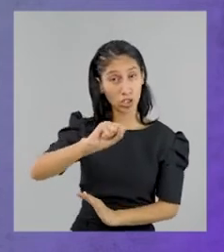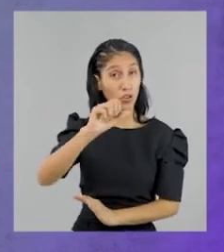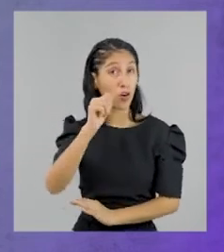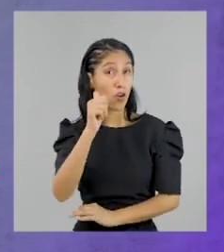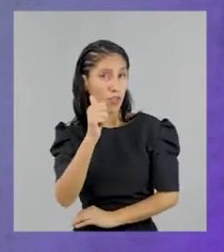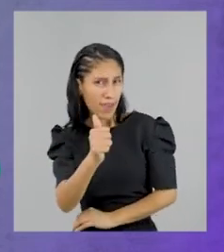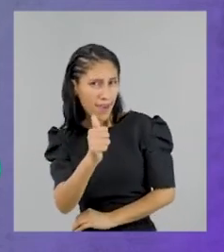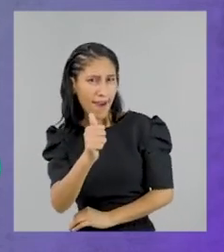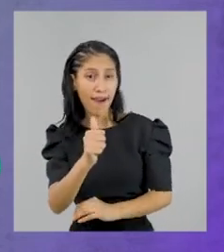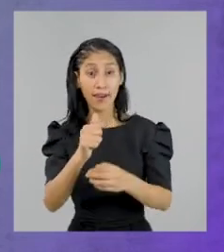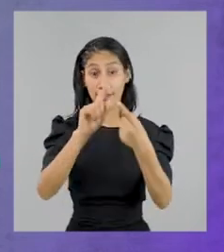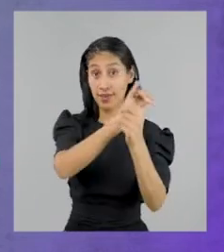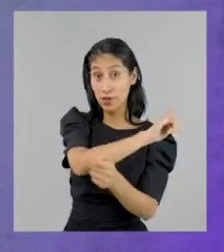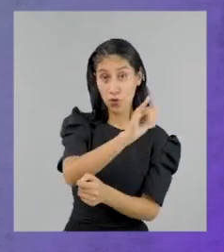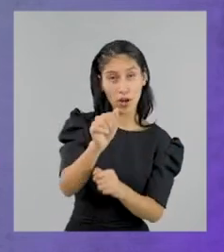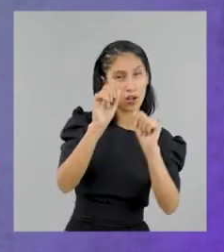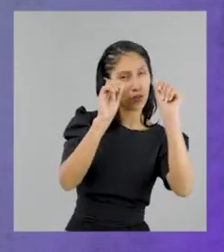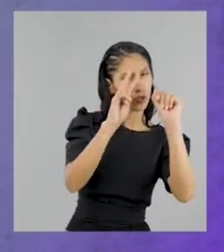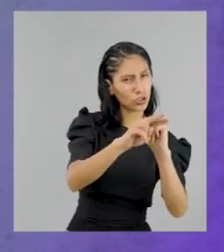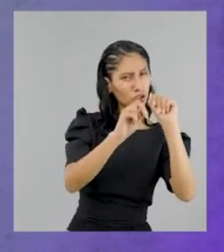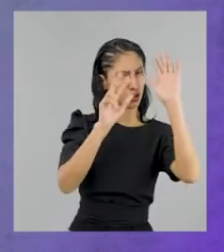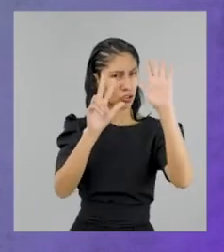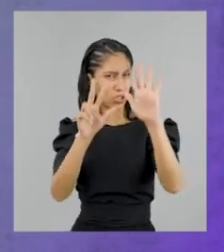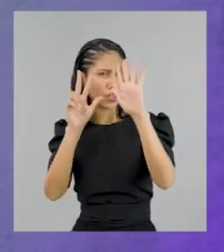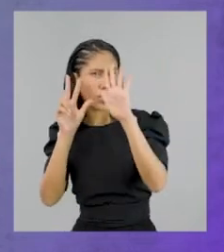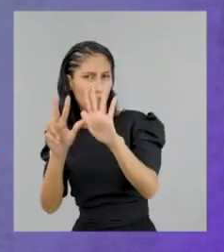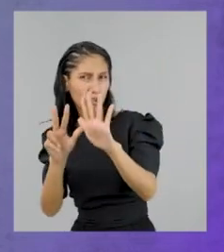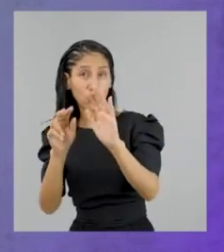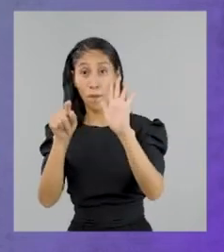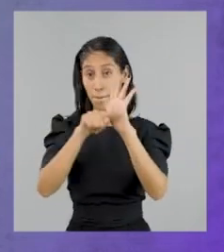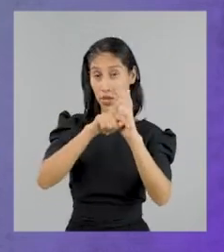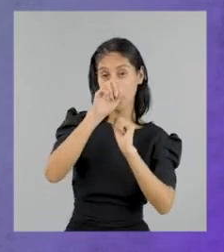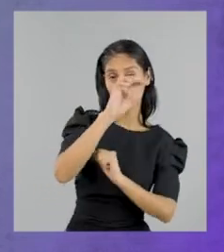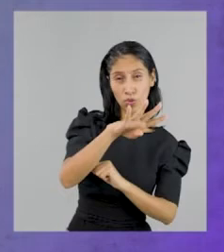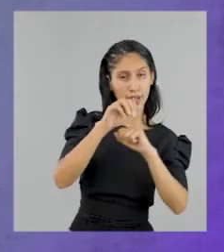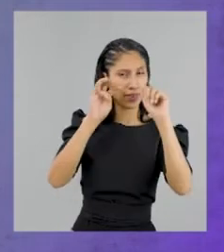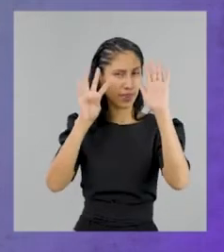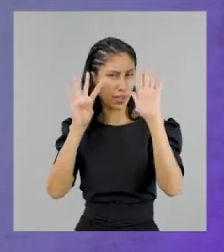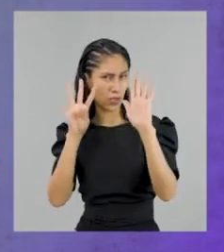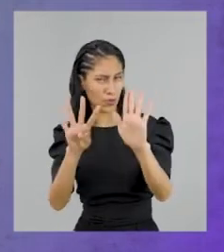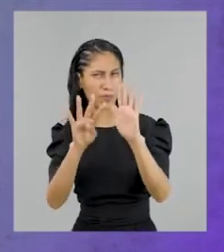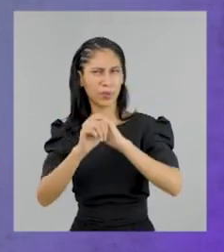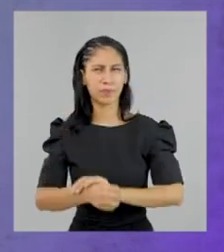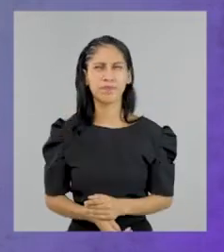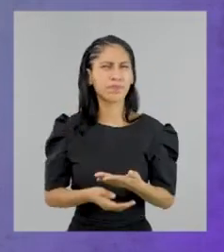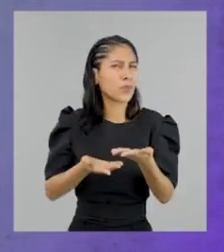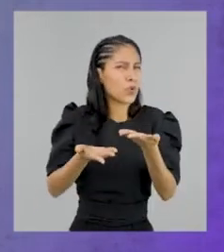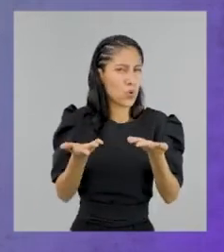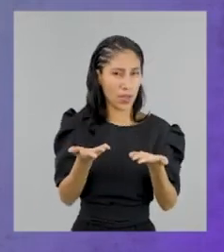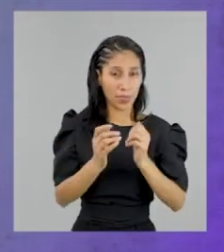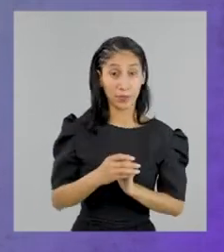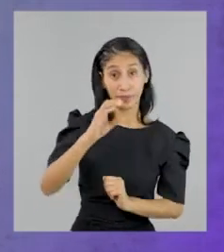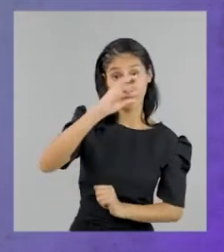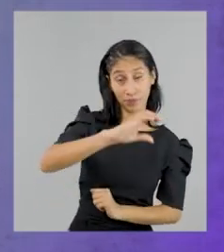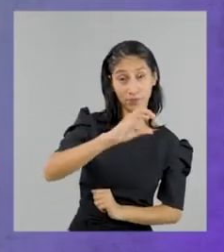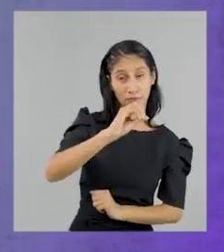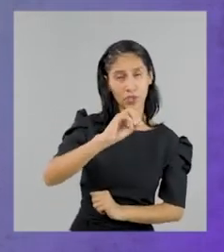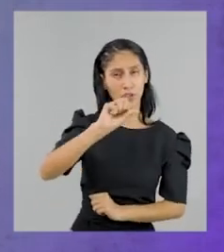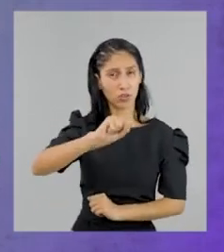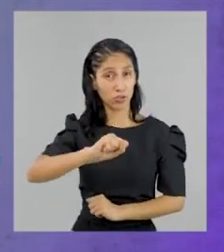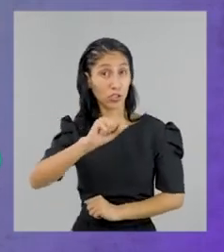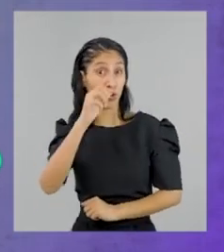288 por coseno de A igual 288 menos 49.